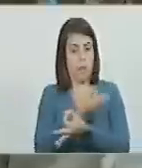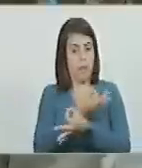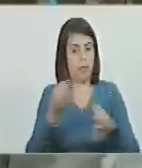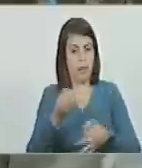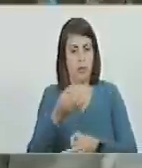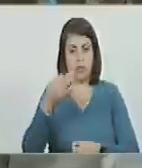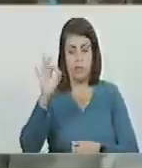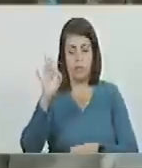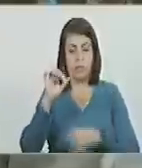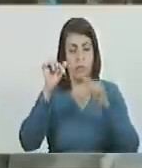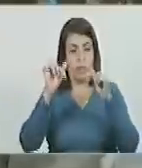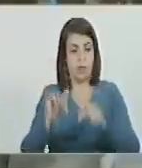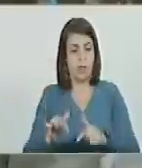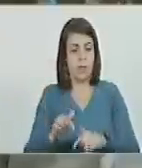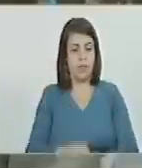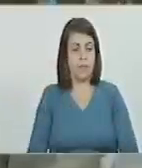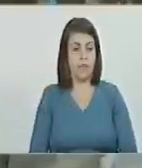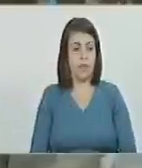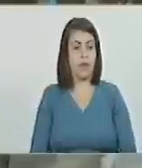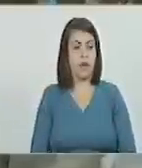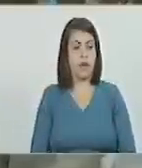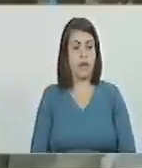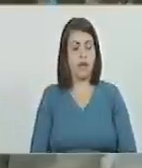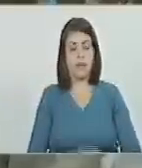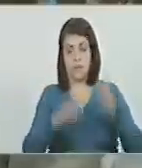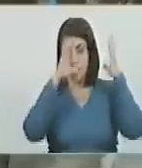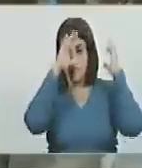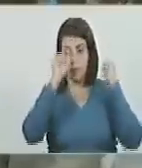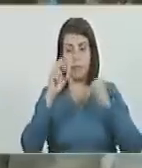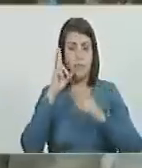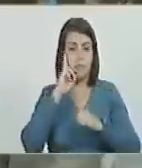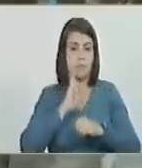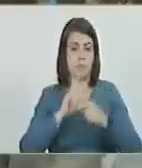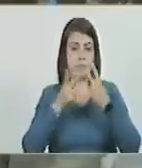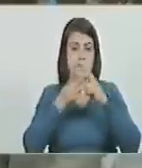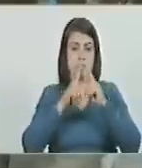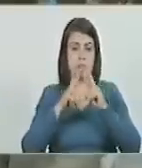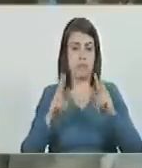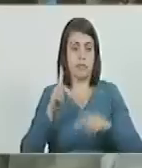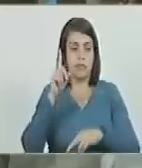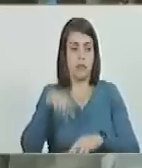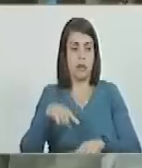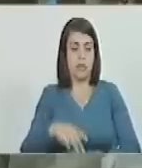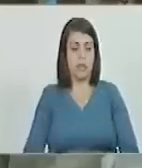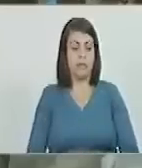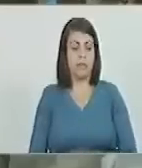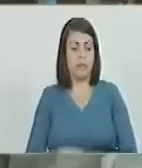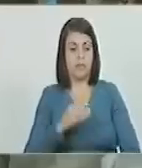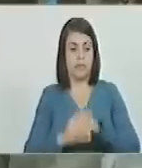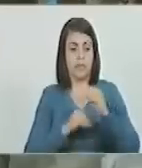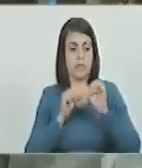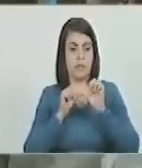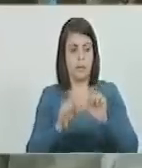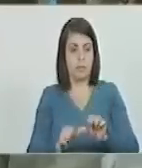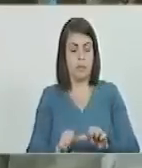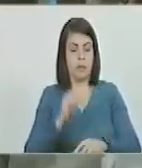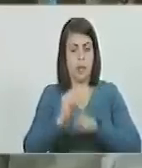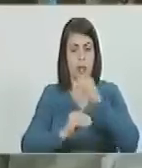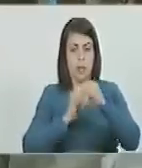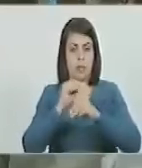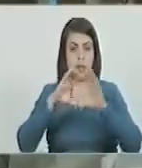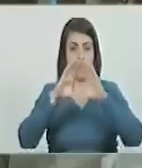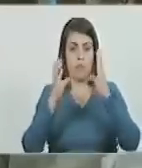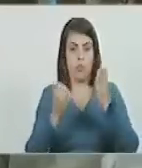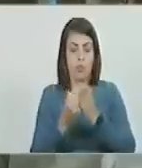extraordinaria esta diplomacia bolivariana de paz, donde además se establece la construcción de un